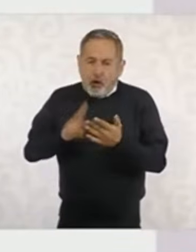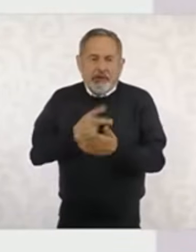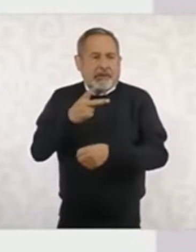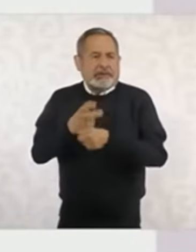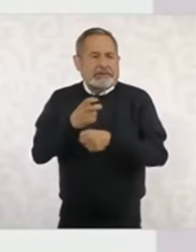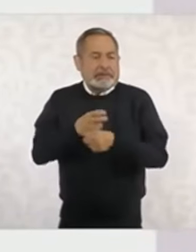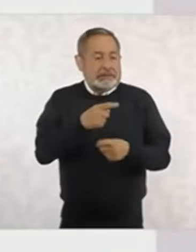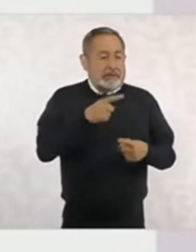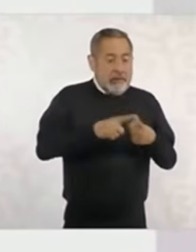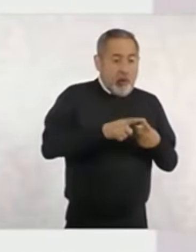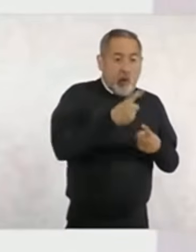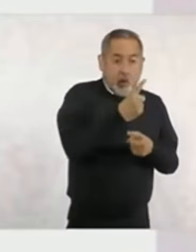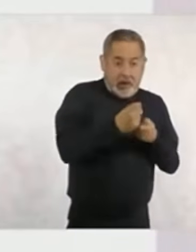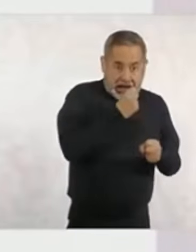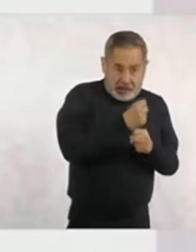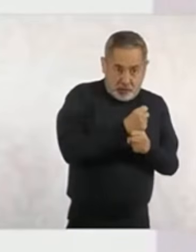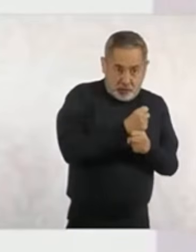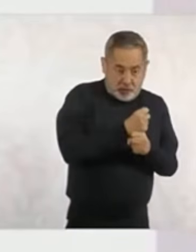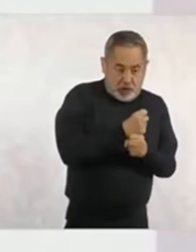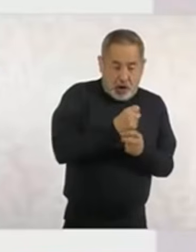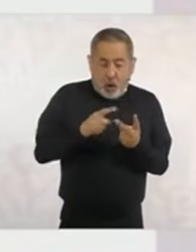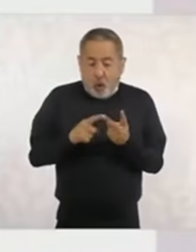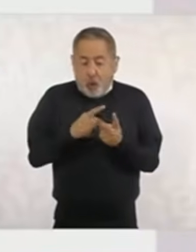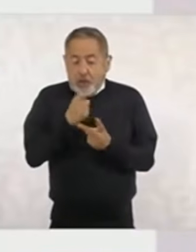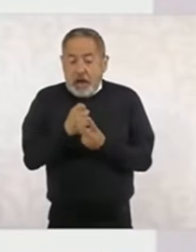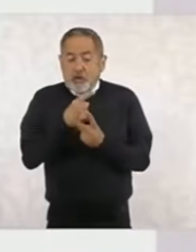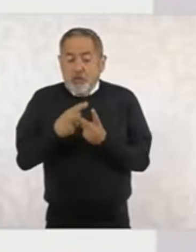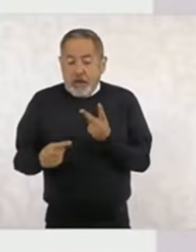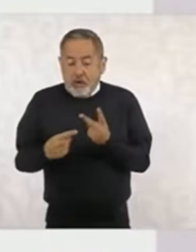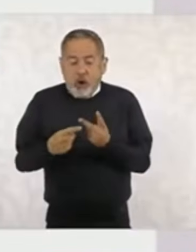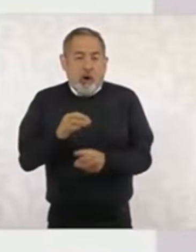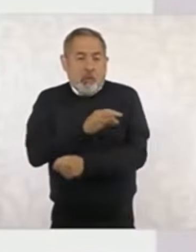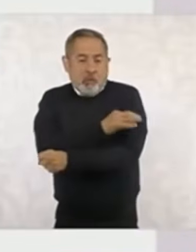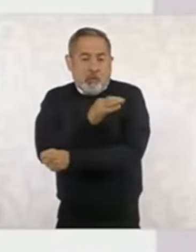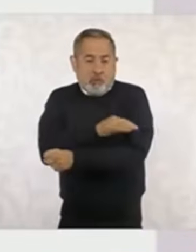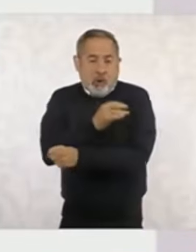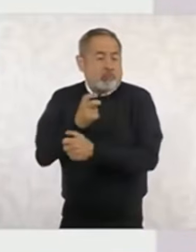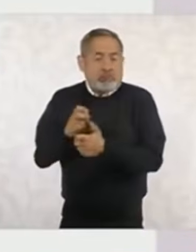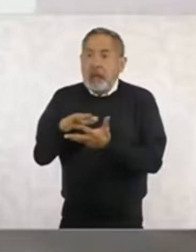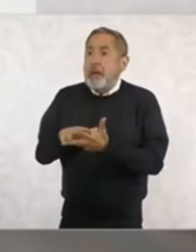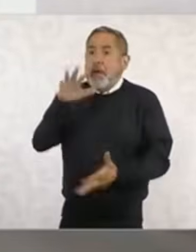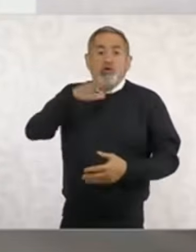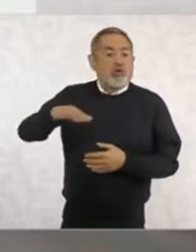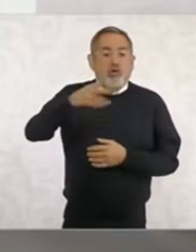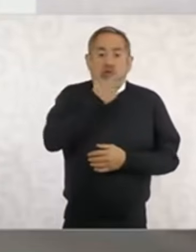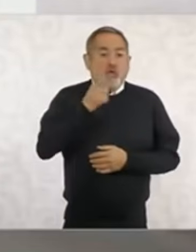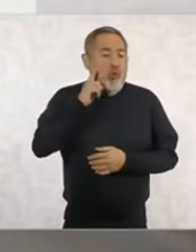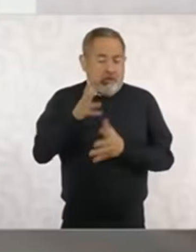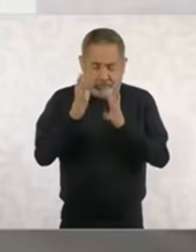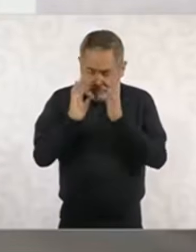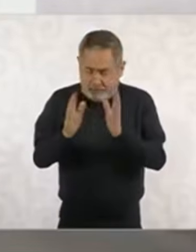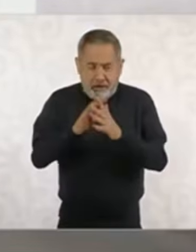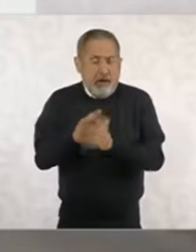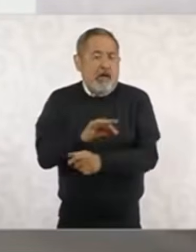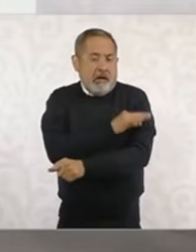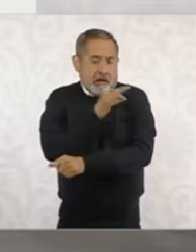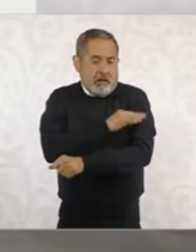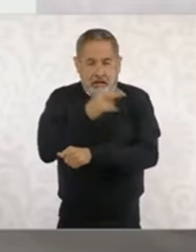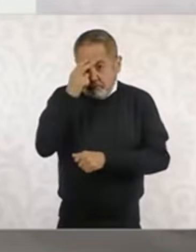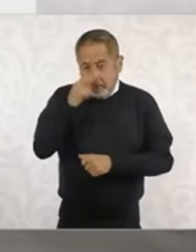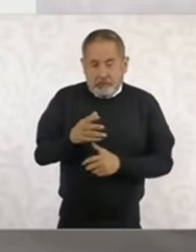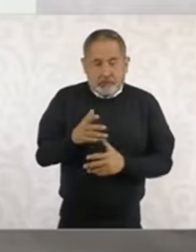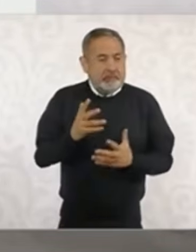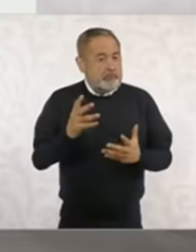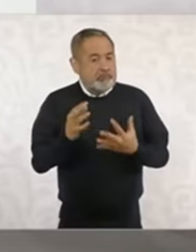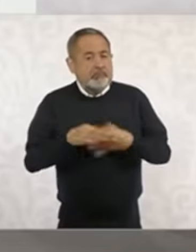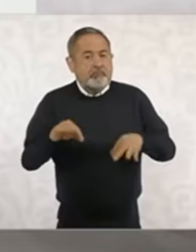niñas y niños en nuestro país y los adultos están vacunados. Eso es muy importante. Ahora, como se ha